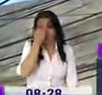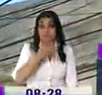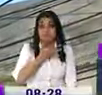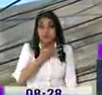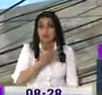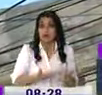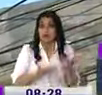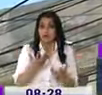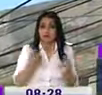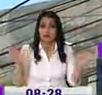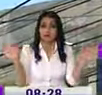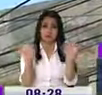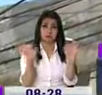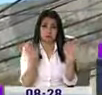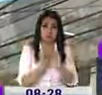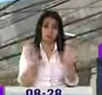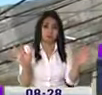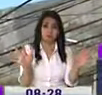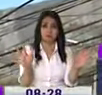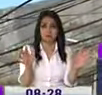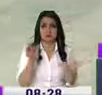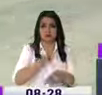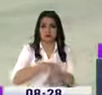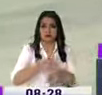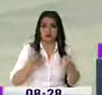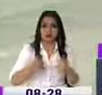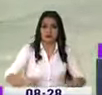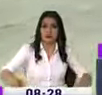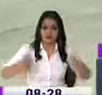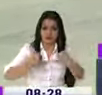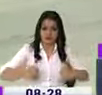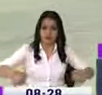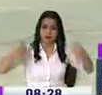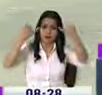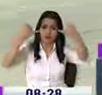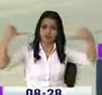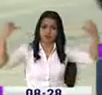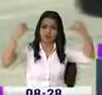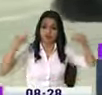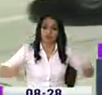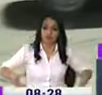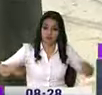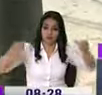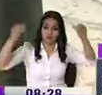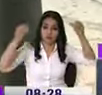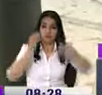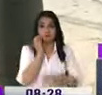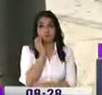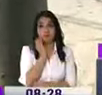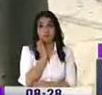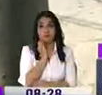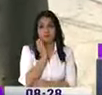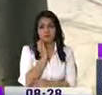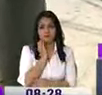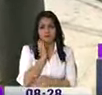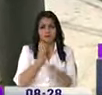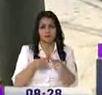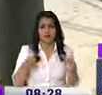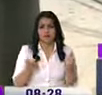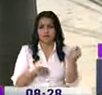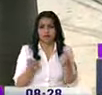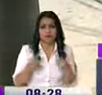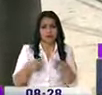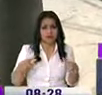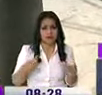un cortocircuito por el exceso de cables que cuelgan de los postes de alumbrado público. Claro que si pasan camiones grandes,